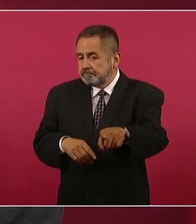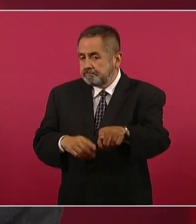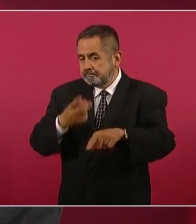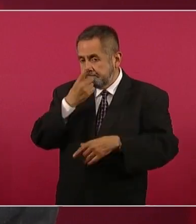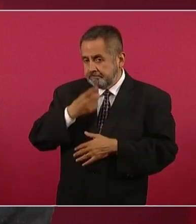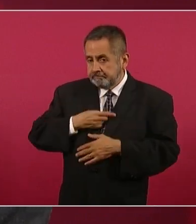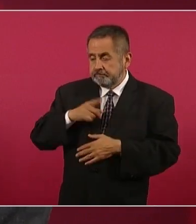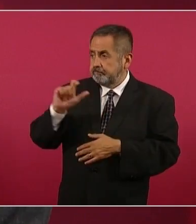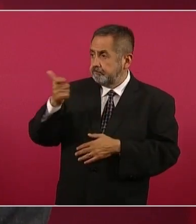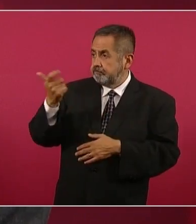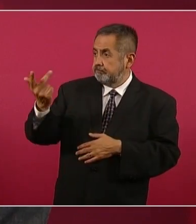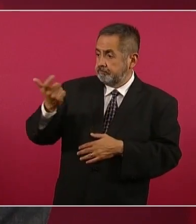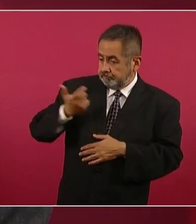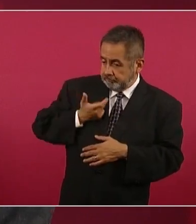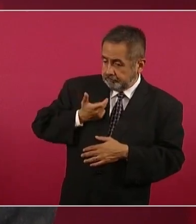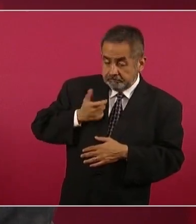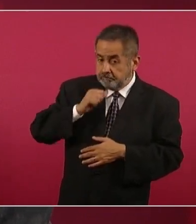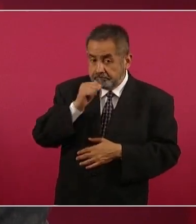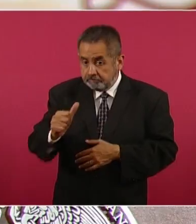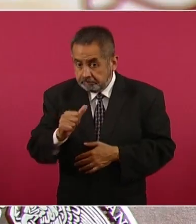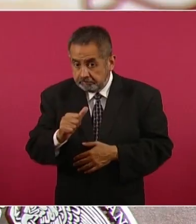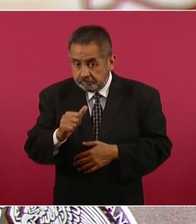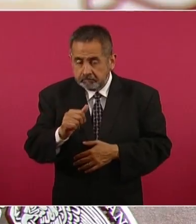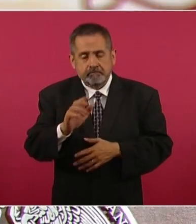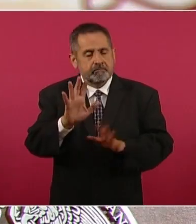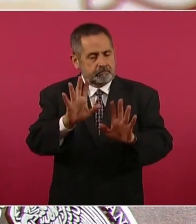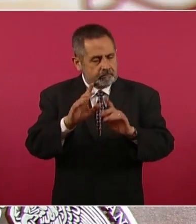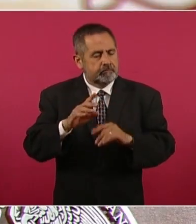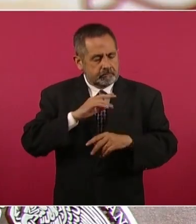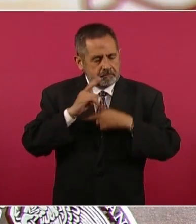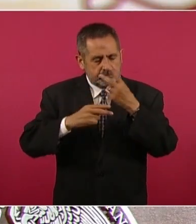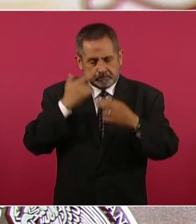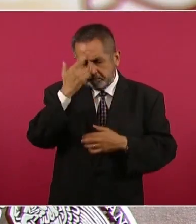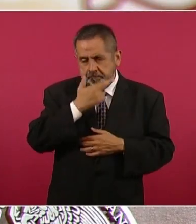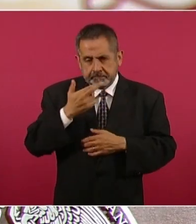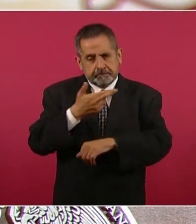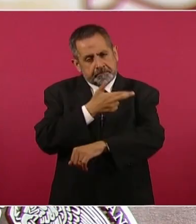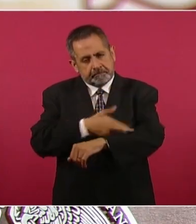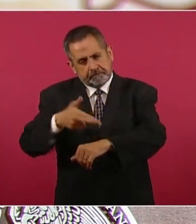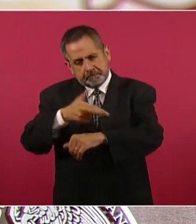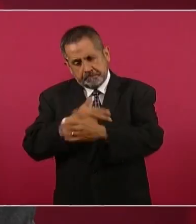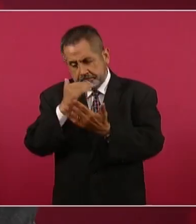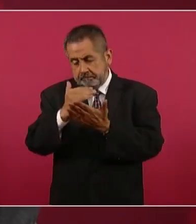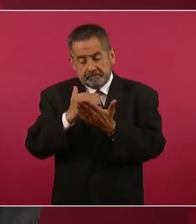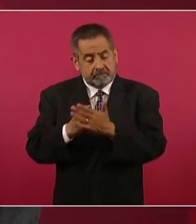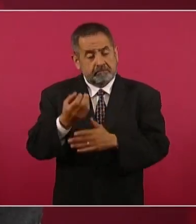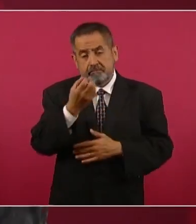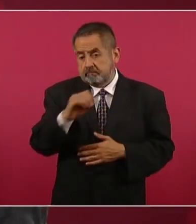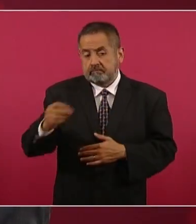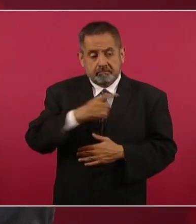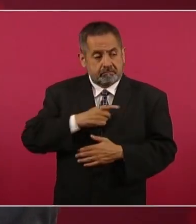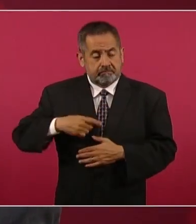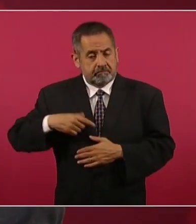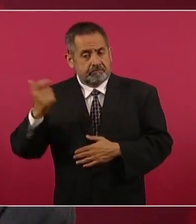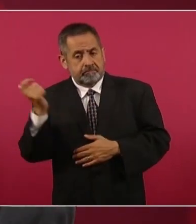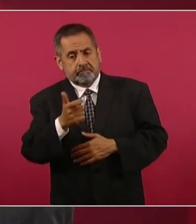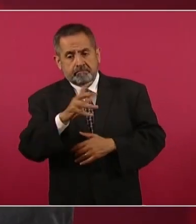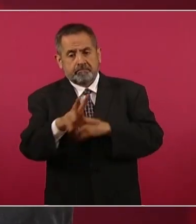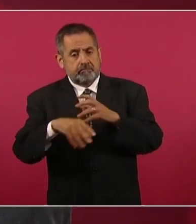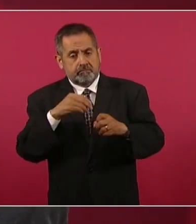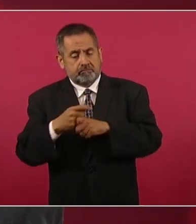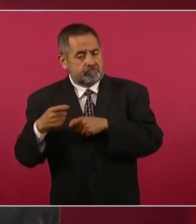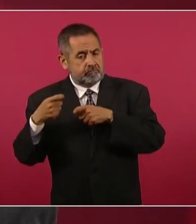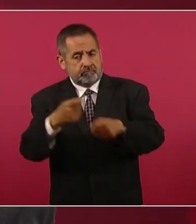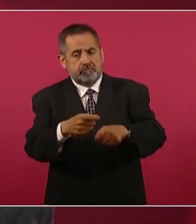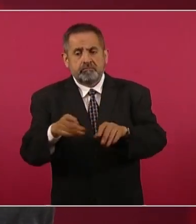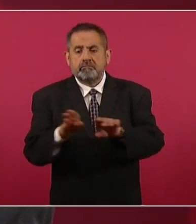si fueron llevados conforme a lo que corresponde, pues se tienen que pagar, desde luego. Y hoy mismo